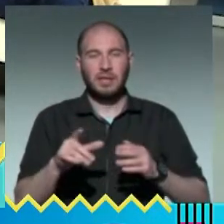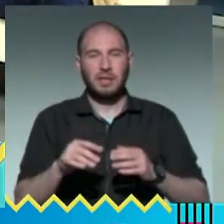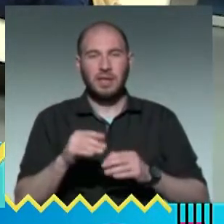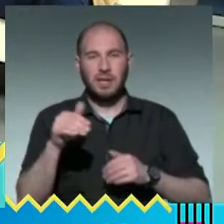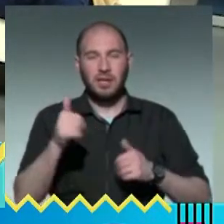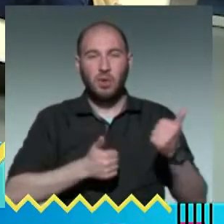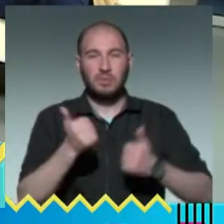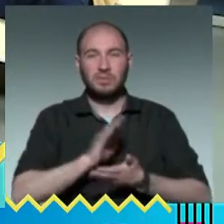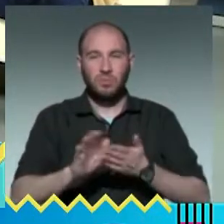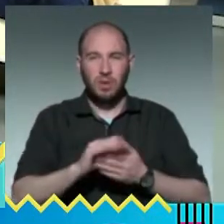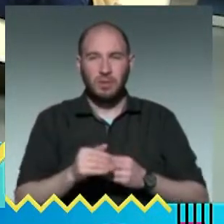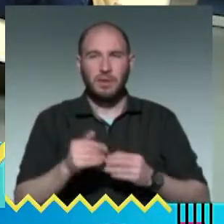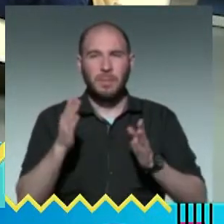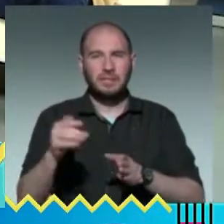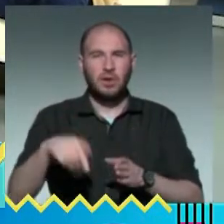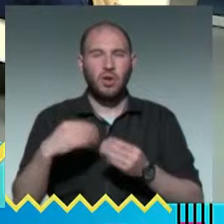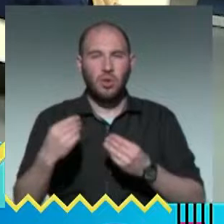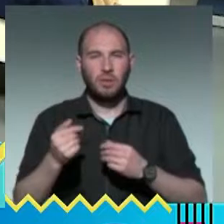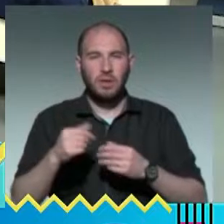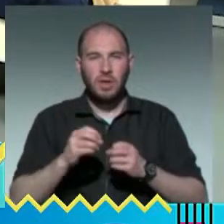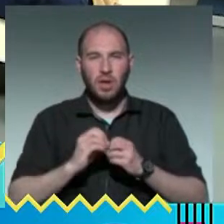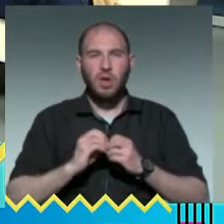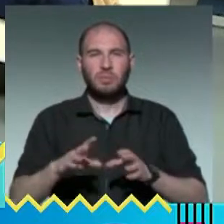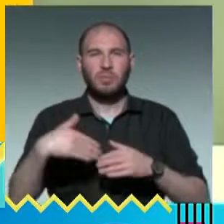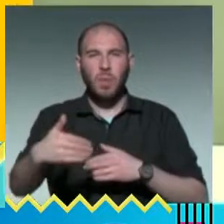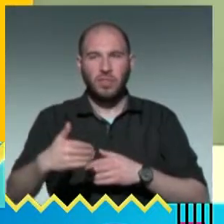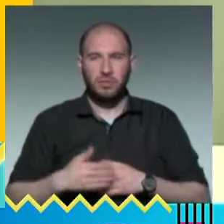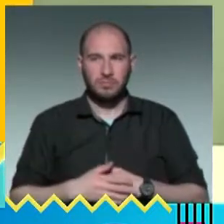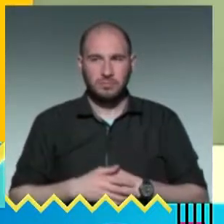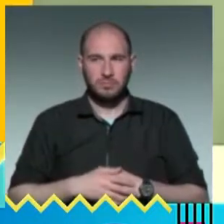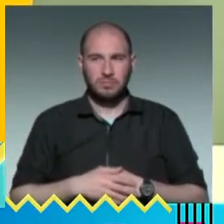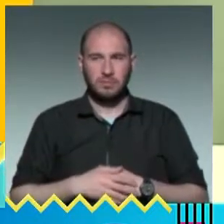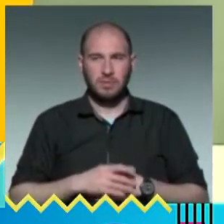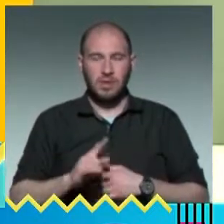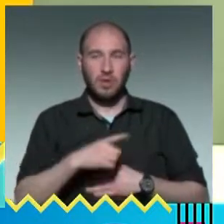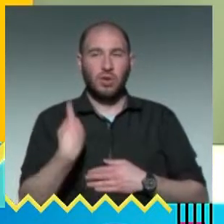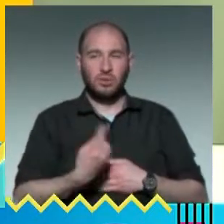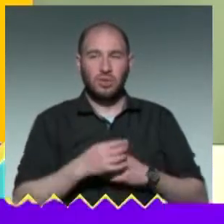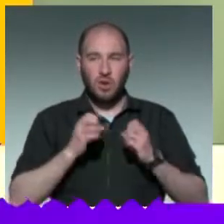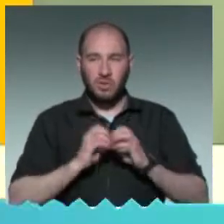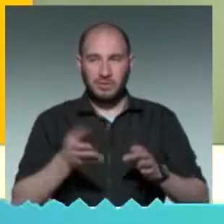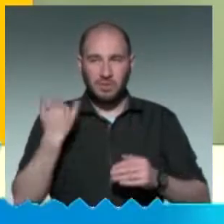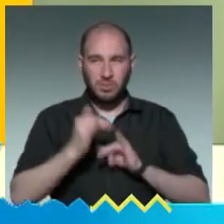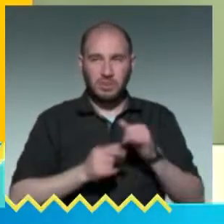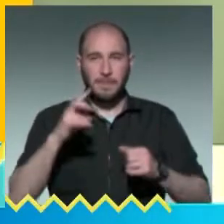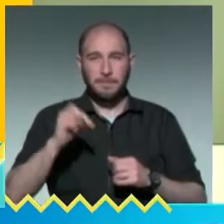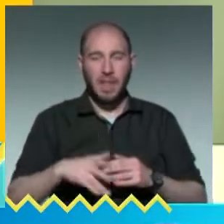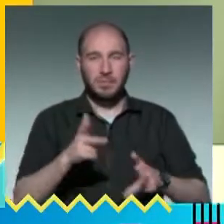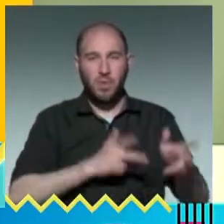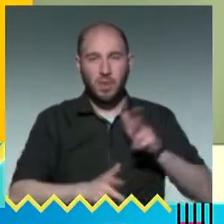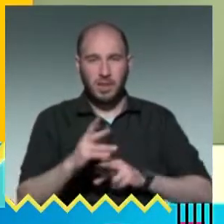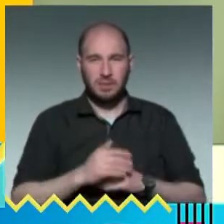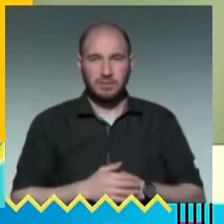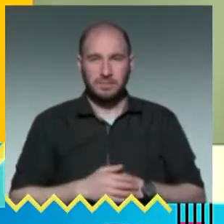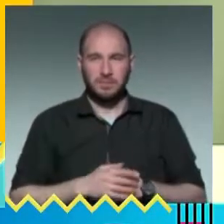las licitaciones que se hicieron, ¿en qué etapa se encuentra y cuándo se puede empezar a ejecutar? Bueno, nosotros empezamos, como te decía, dentro del plan de movilidad,